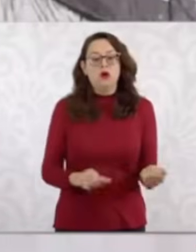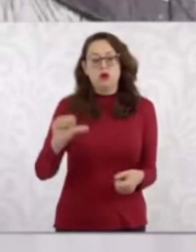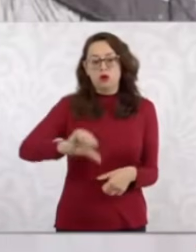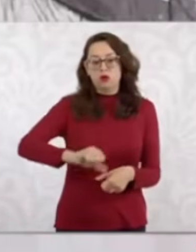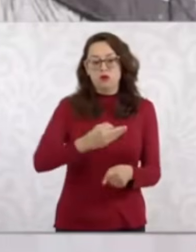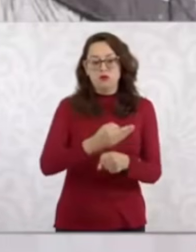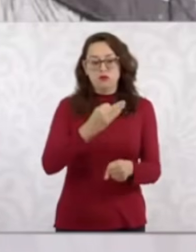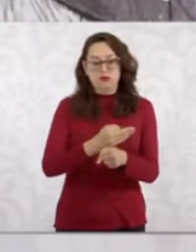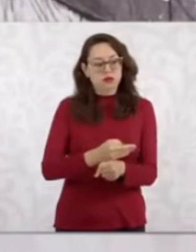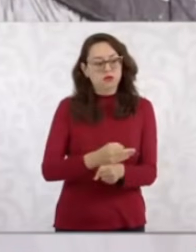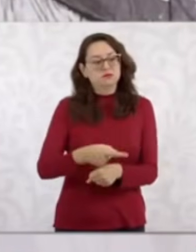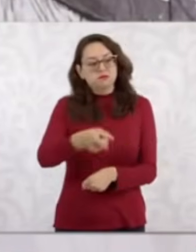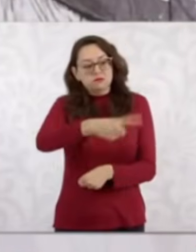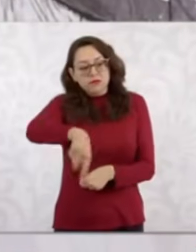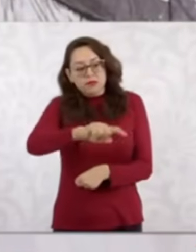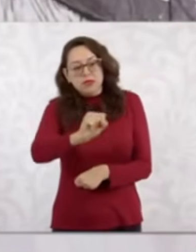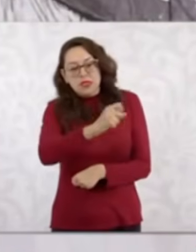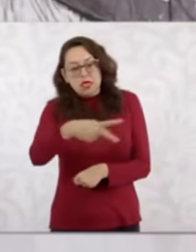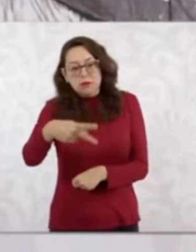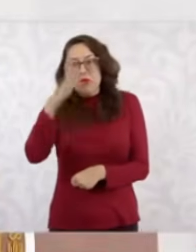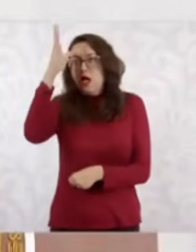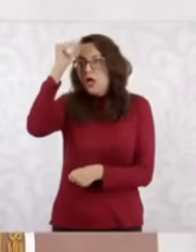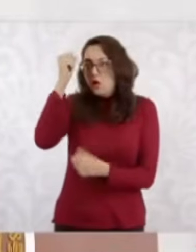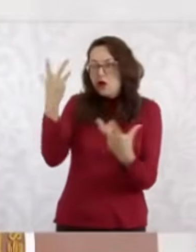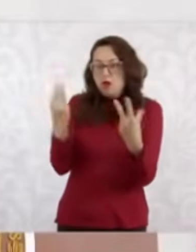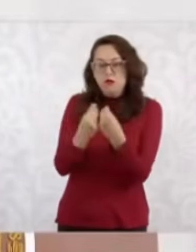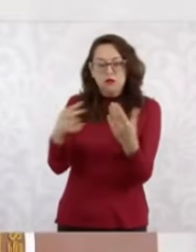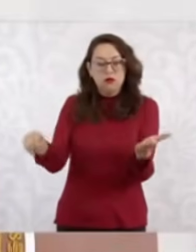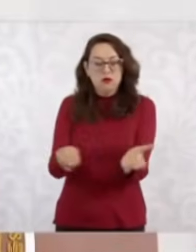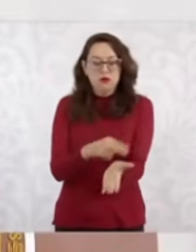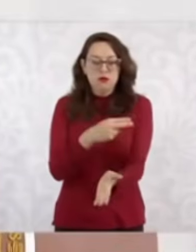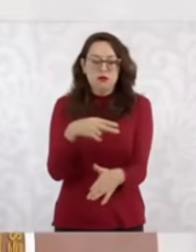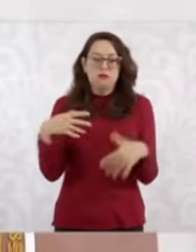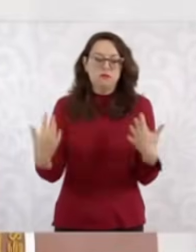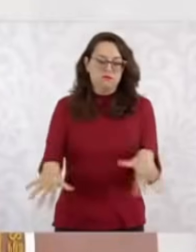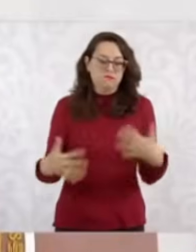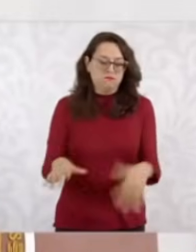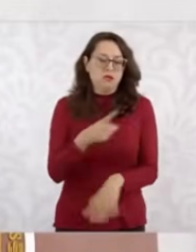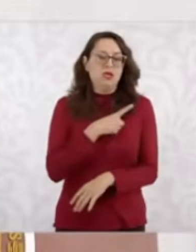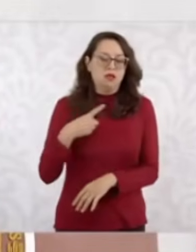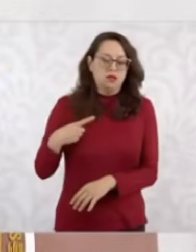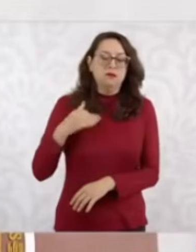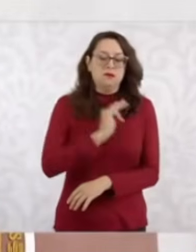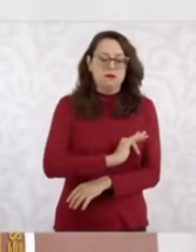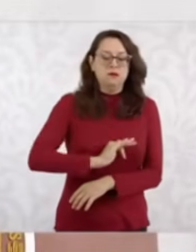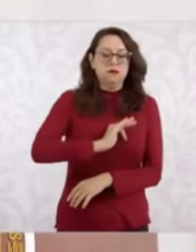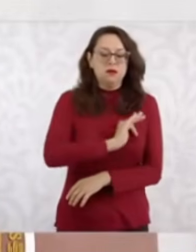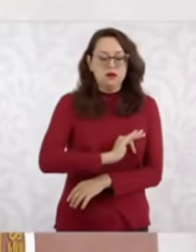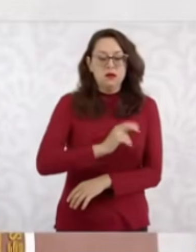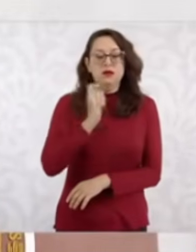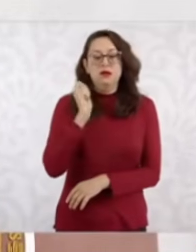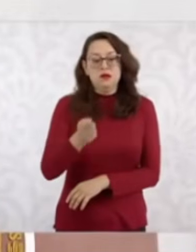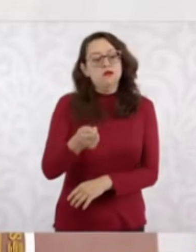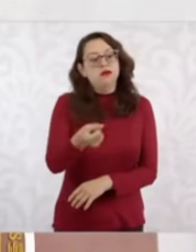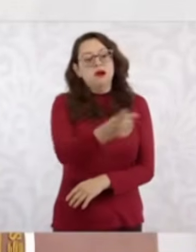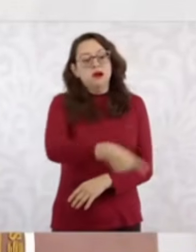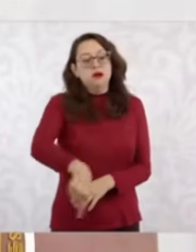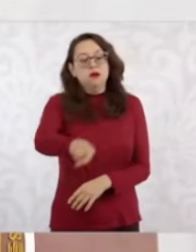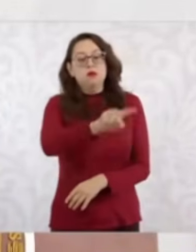está firmando porque es una decisión de participar